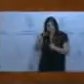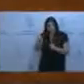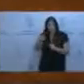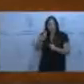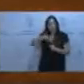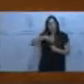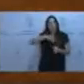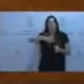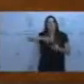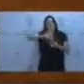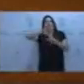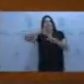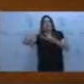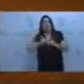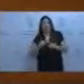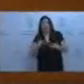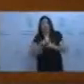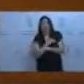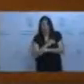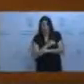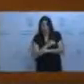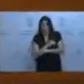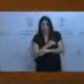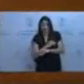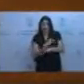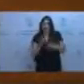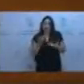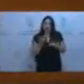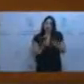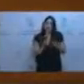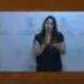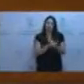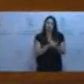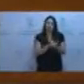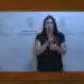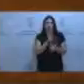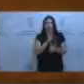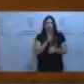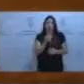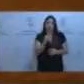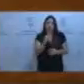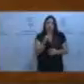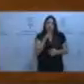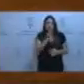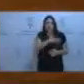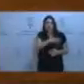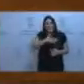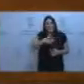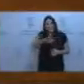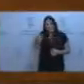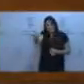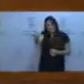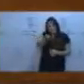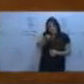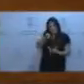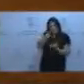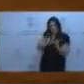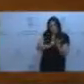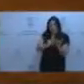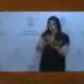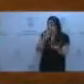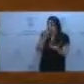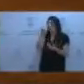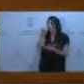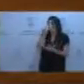aplica dicha incompatibilidad, con lo cual se encuentran con una doble dificultad. Cuando quieren contratar a alguien, a lo mejor por un fin de